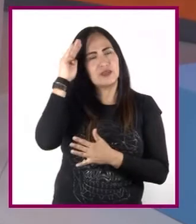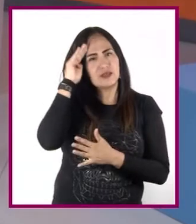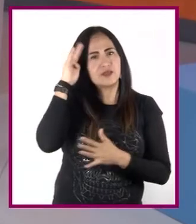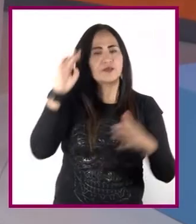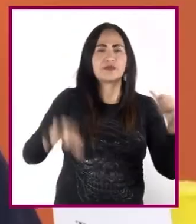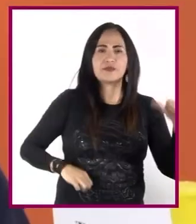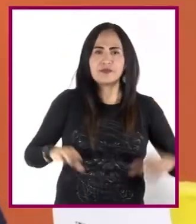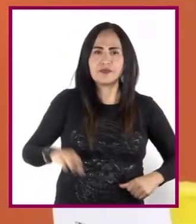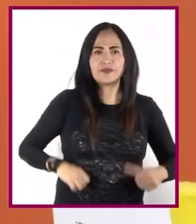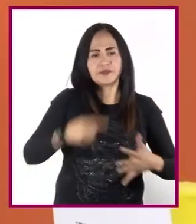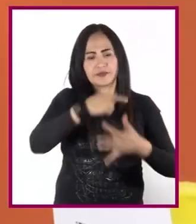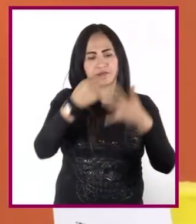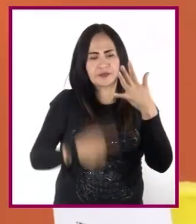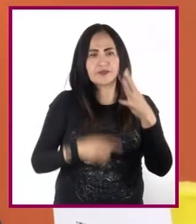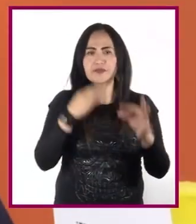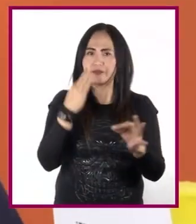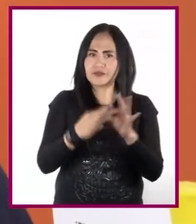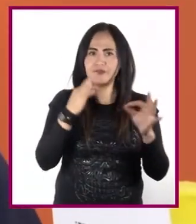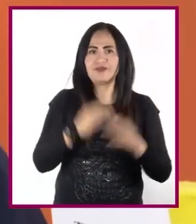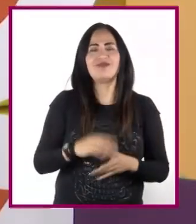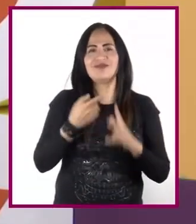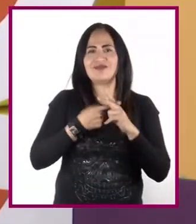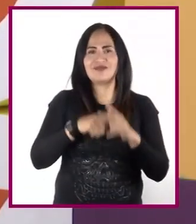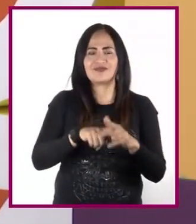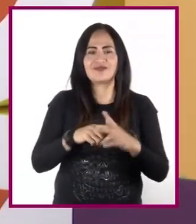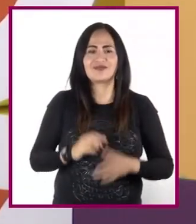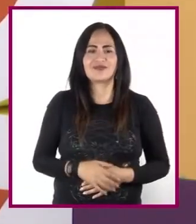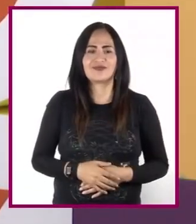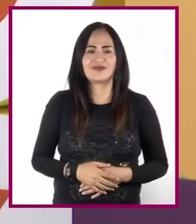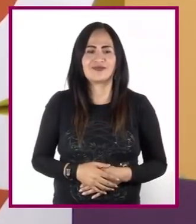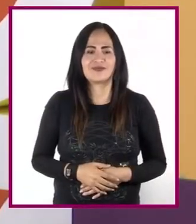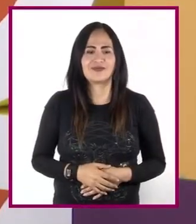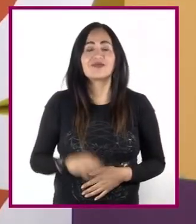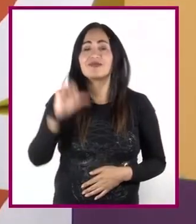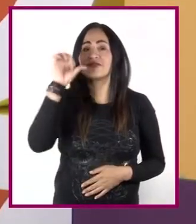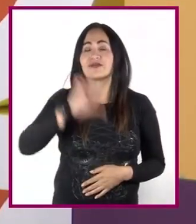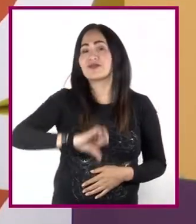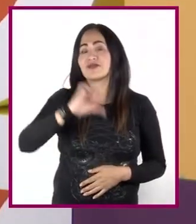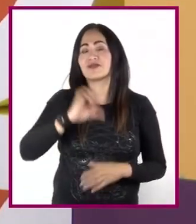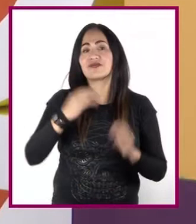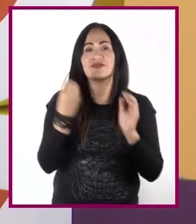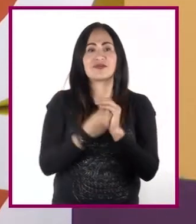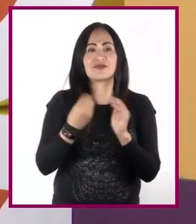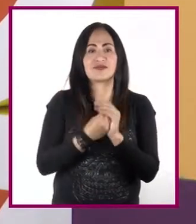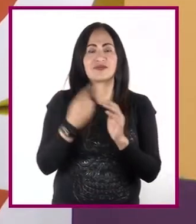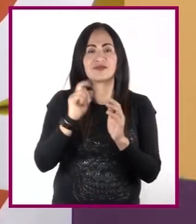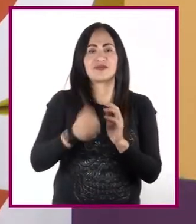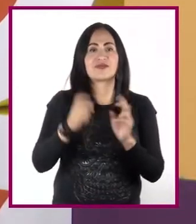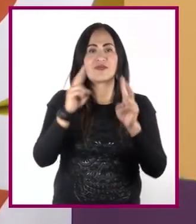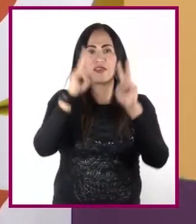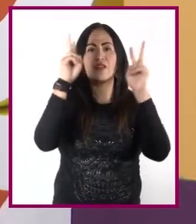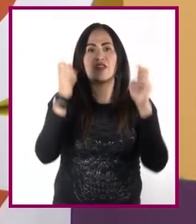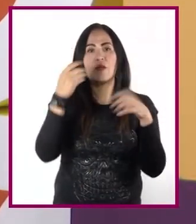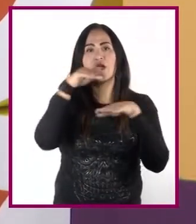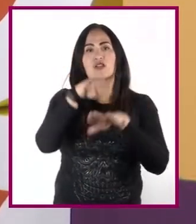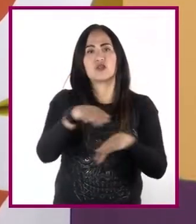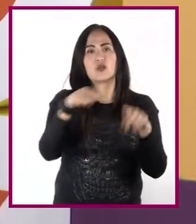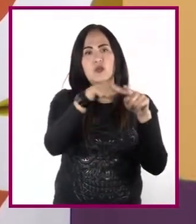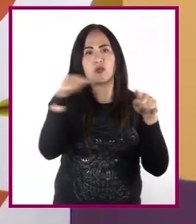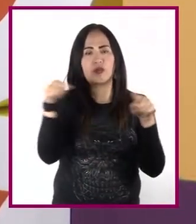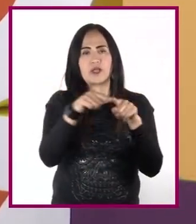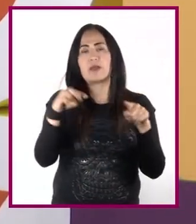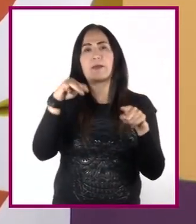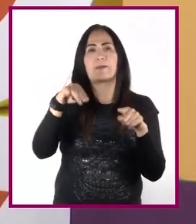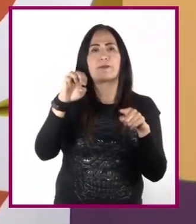actividades propuestas. Así que, iniciamos. En esta lección trabajaremos un tema relacionado con las medidas de tendencia